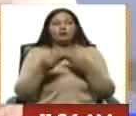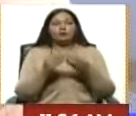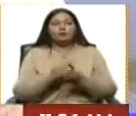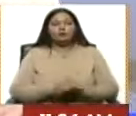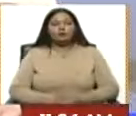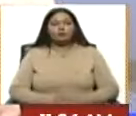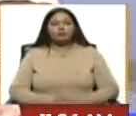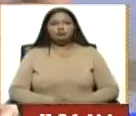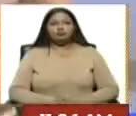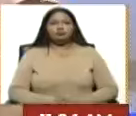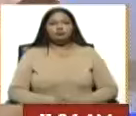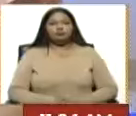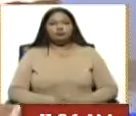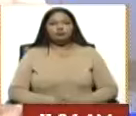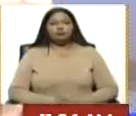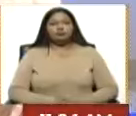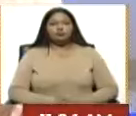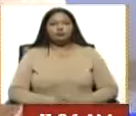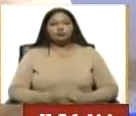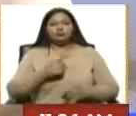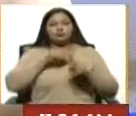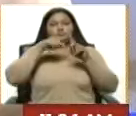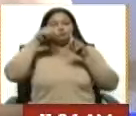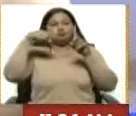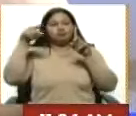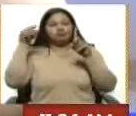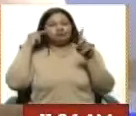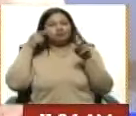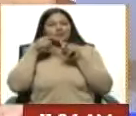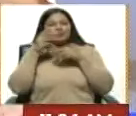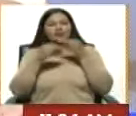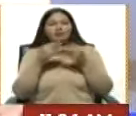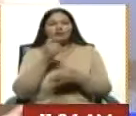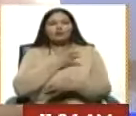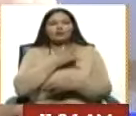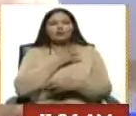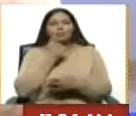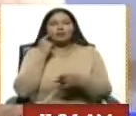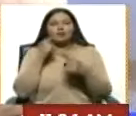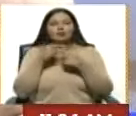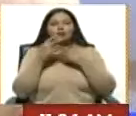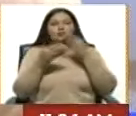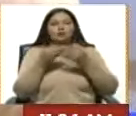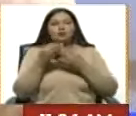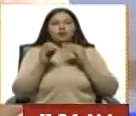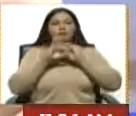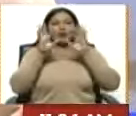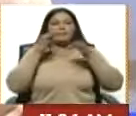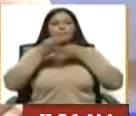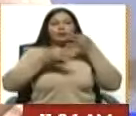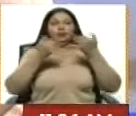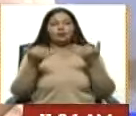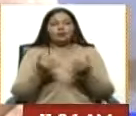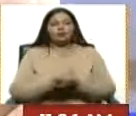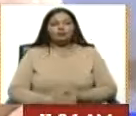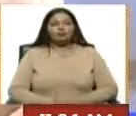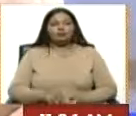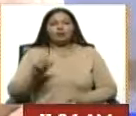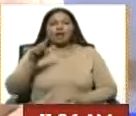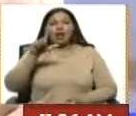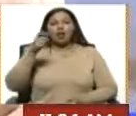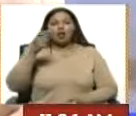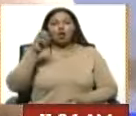una cuestión que se llama el algoritmo, que yo siempre me la paso definiéndolo en la universidad y a los estudiantes. Nos los va a definir aquí también. Claro, el algoritmo es muy sencillo. El